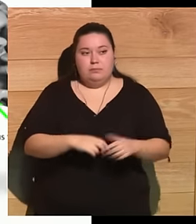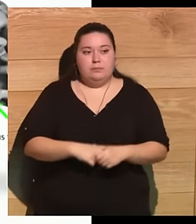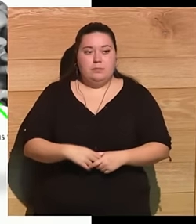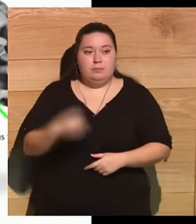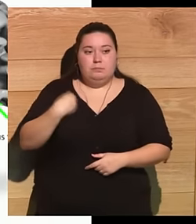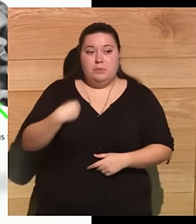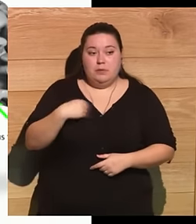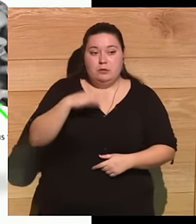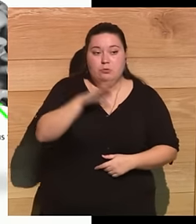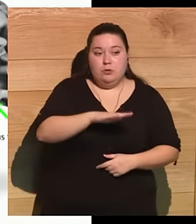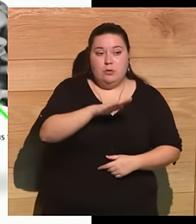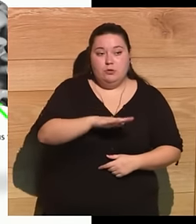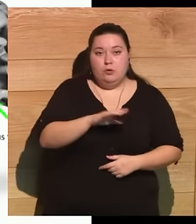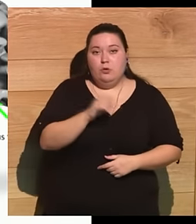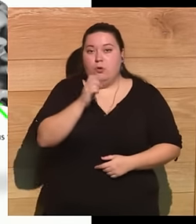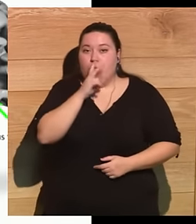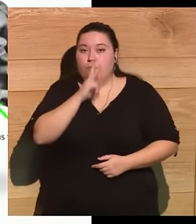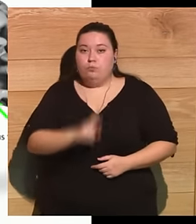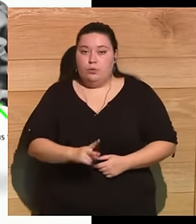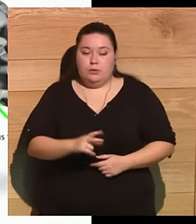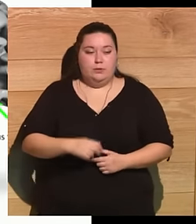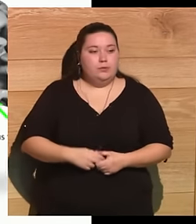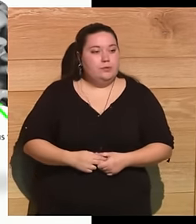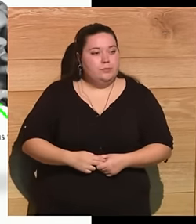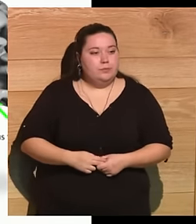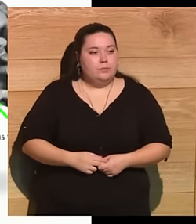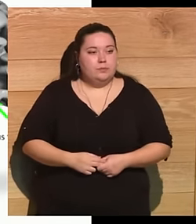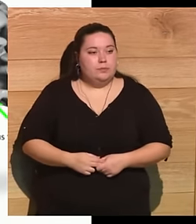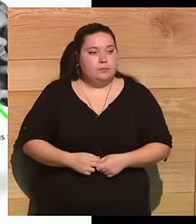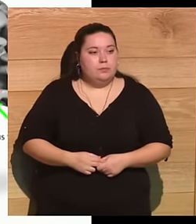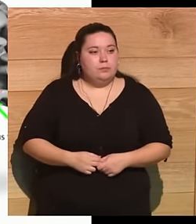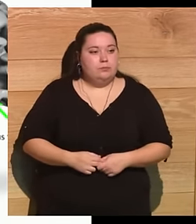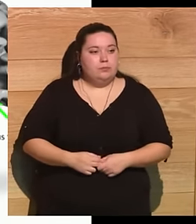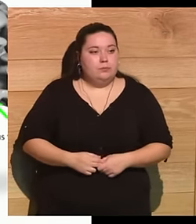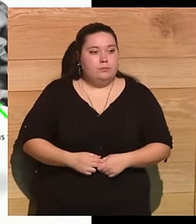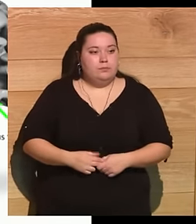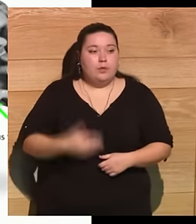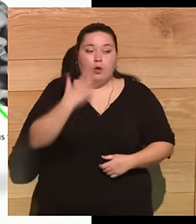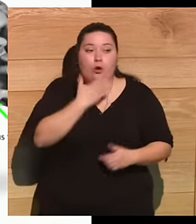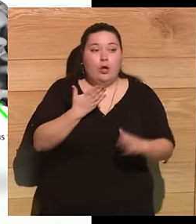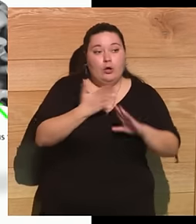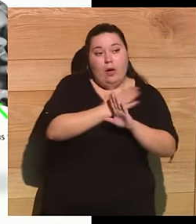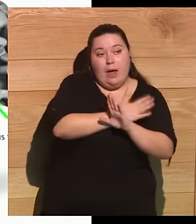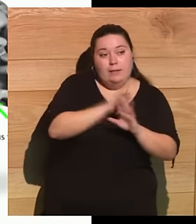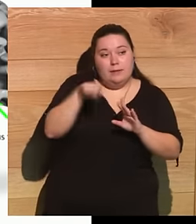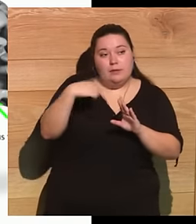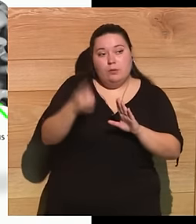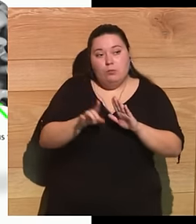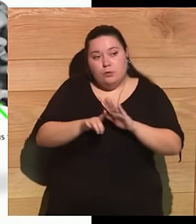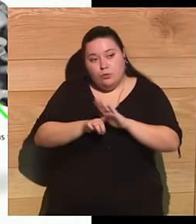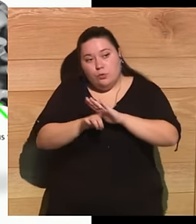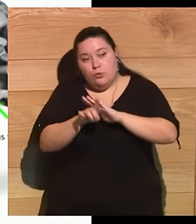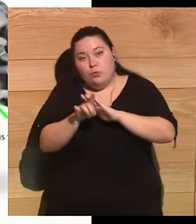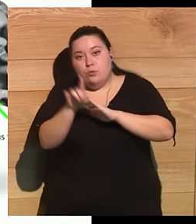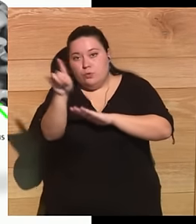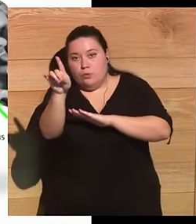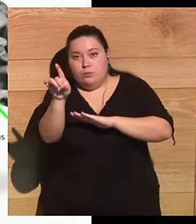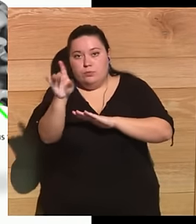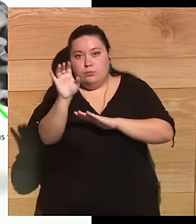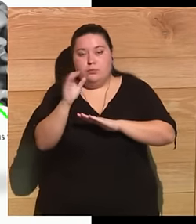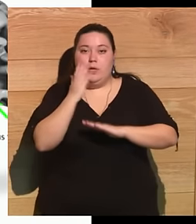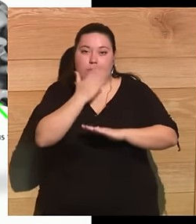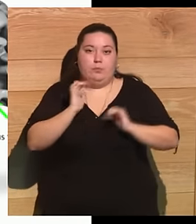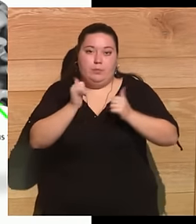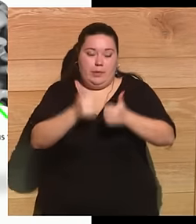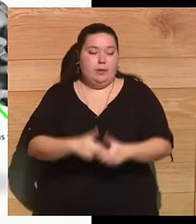es el mismo niño durante 1 o 2 años, ¿de acuerdo? Entonces, esto es antes de la escuela y luego aquí empecé a la escuela. Y lo que